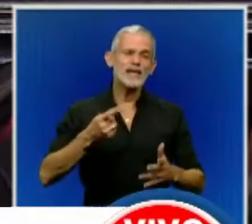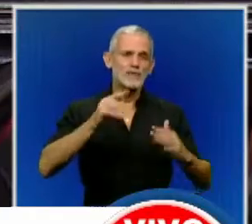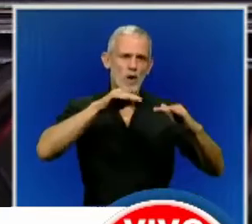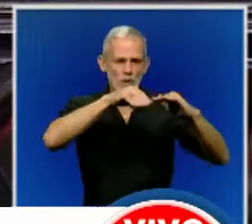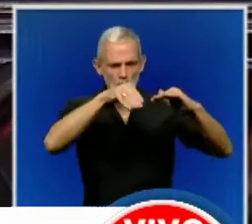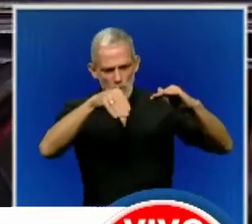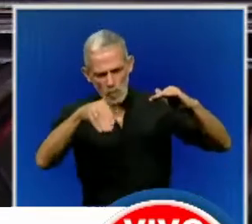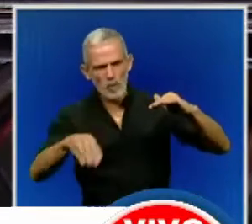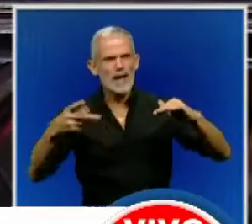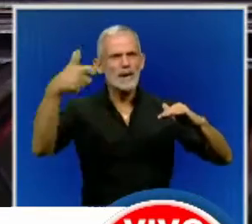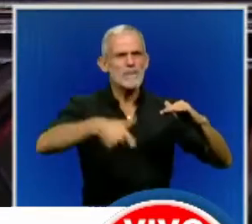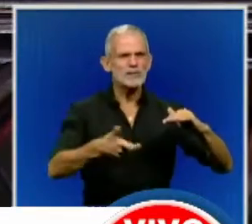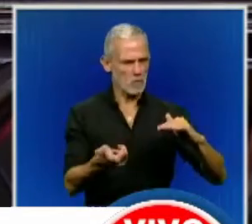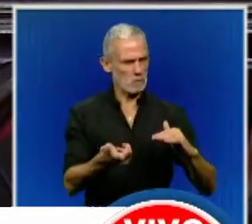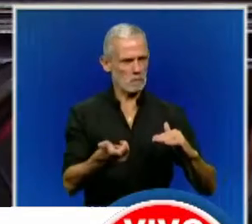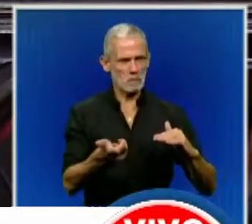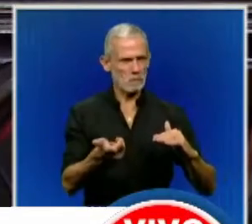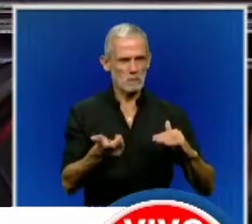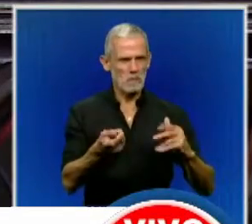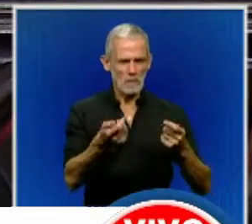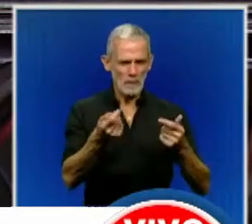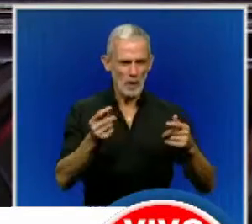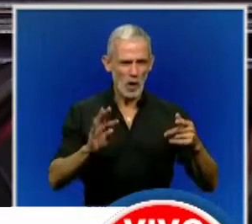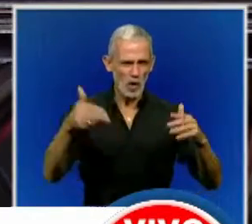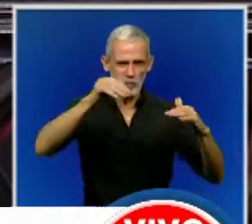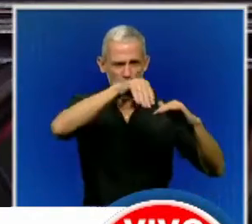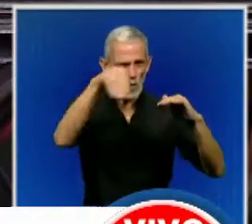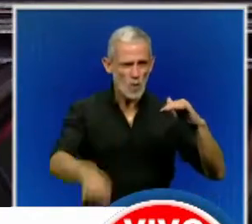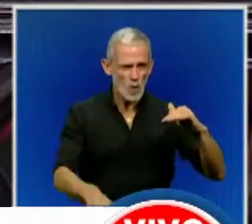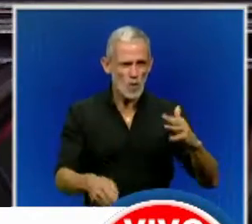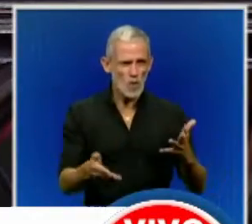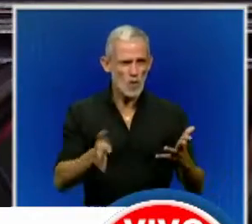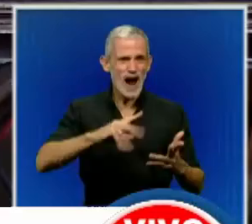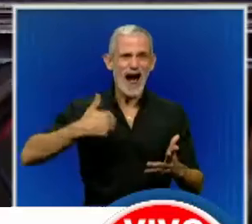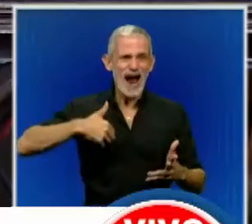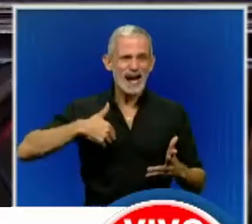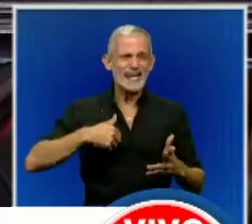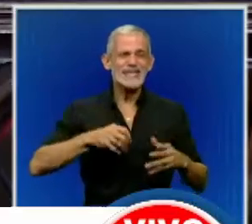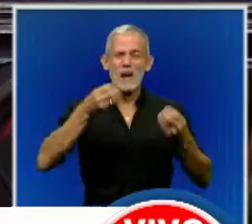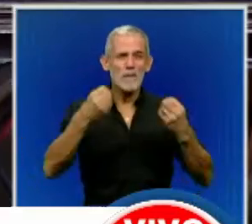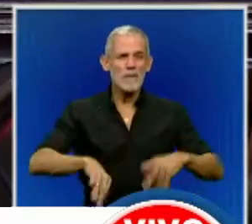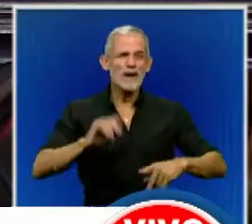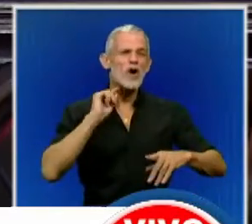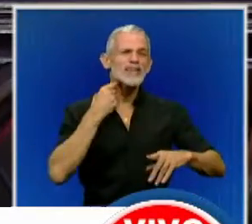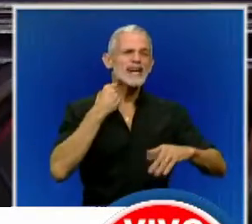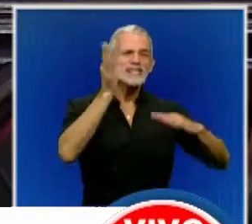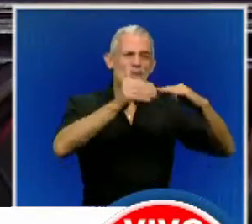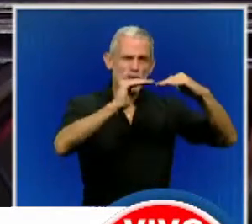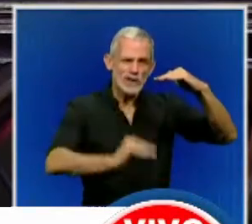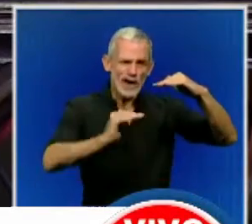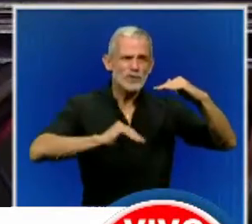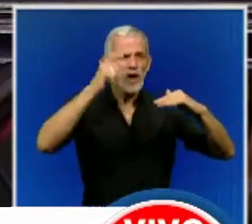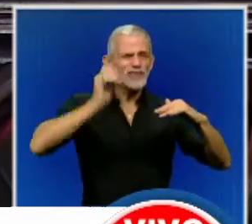caída abrupta en su inversión. Lo cierto es que la Argentina ha perdido 13 puntos en 10 años